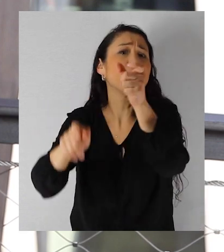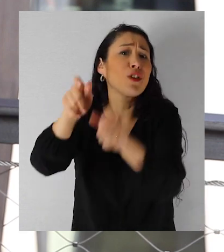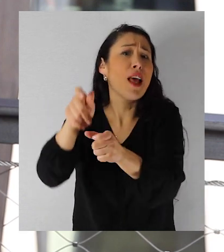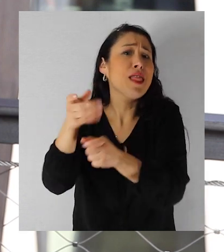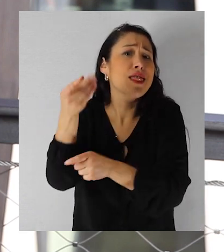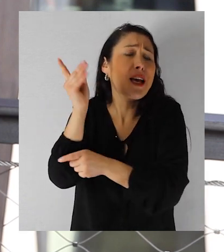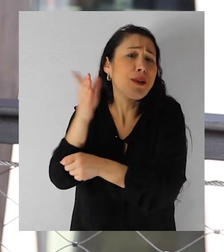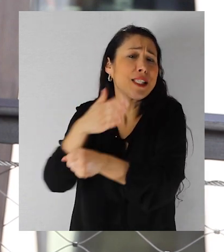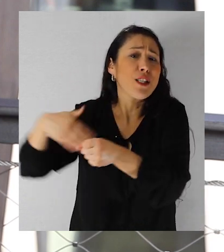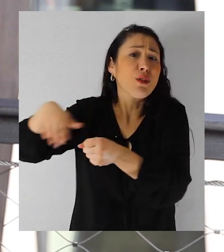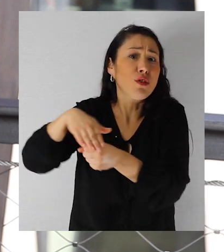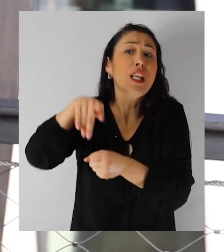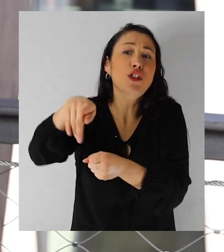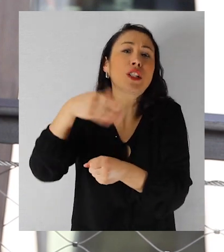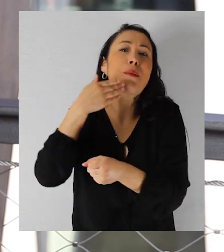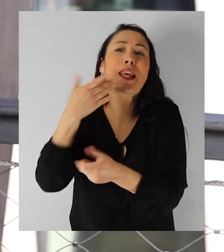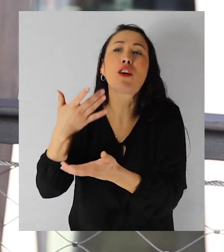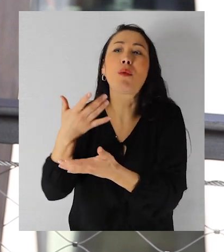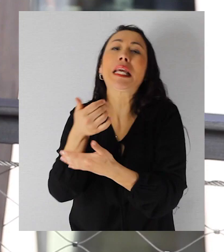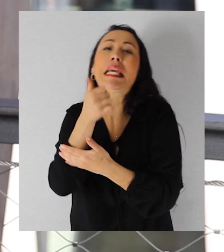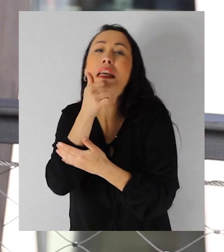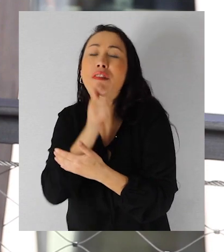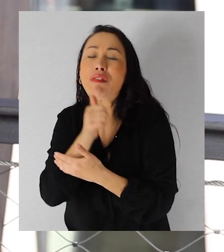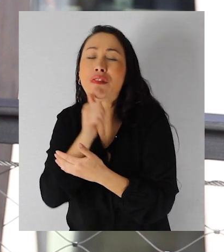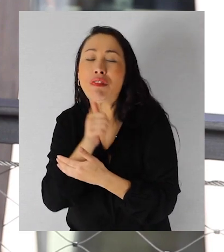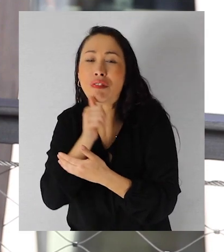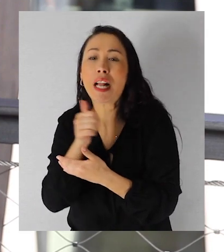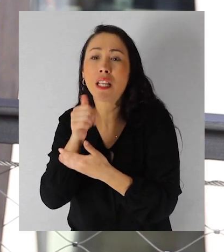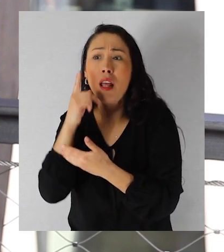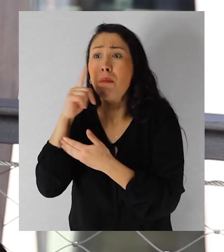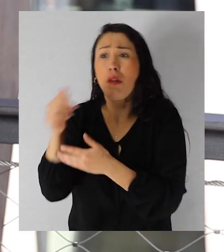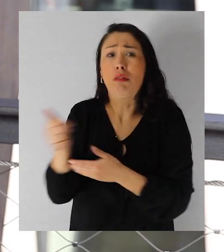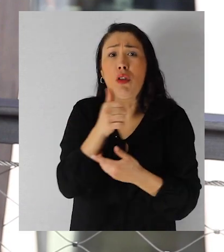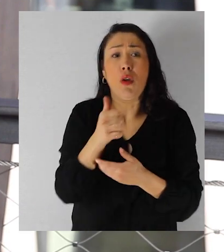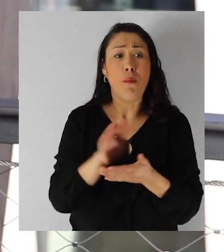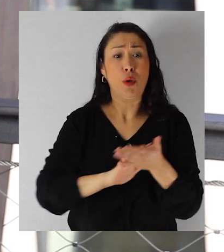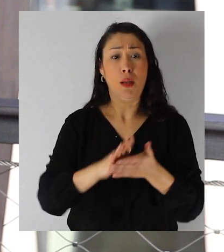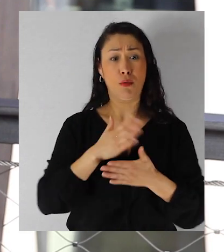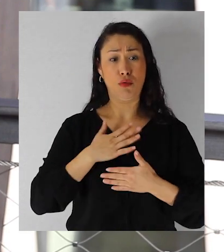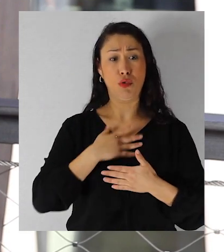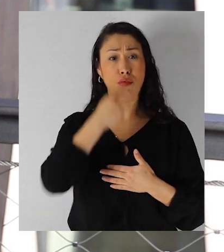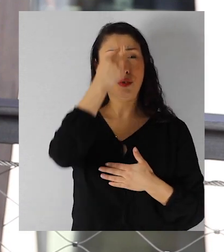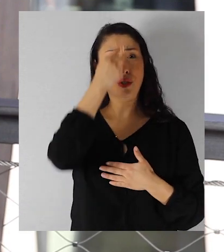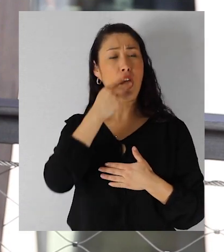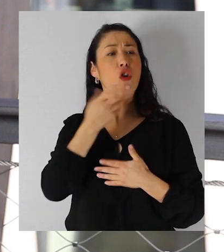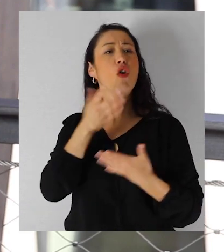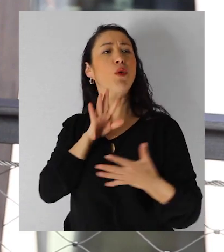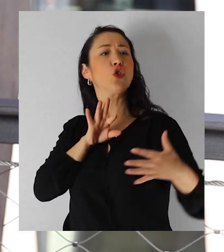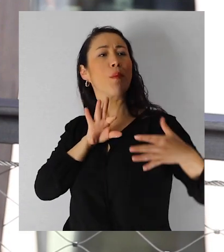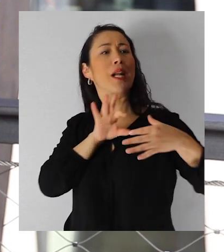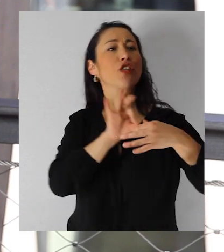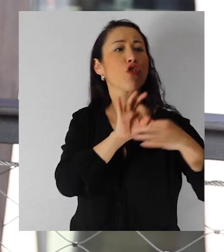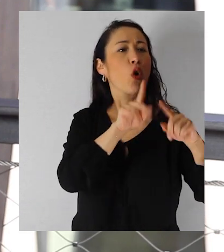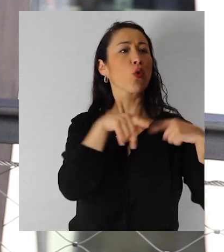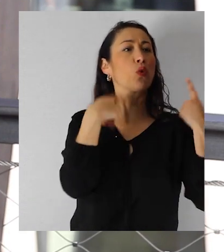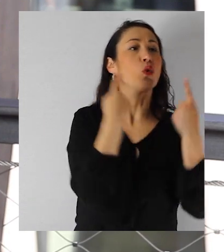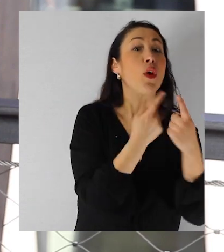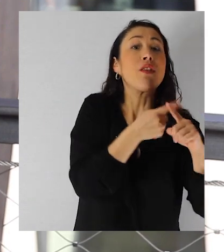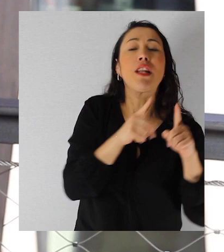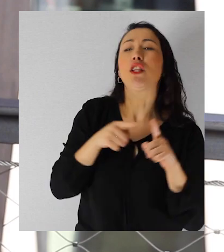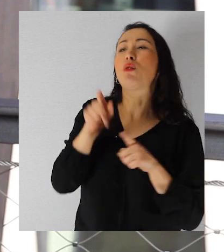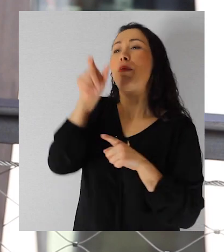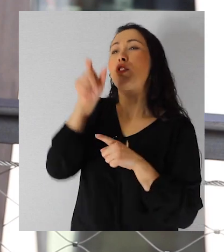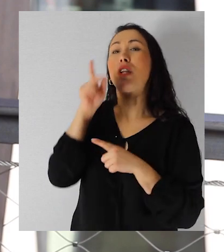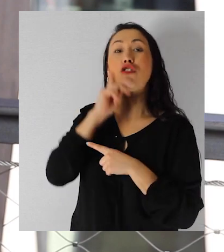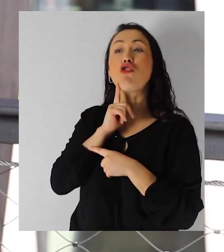agregándole esto que hablamos del déficit, que cambia un poco la manera en cómo una persona ciega, como yo, se relaciona con un espacio versus una persona sorda, una persona en